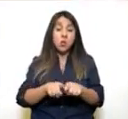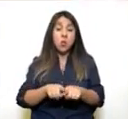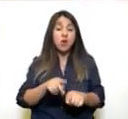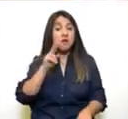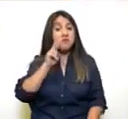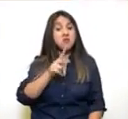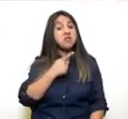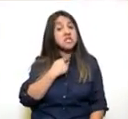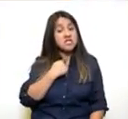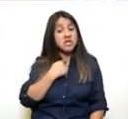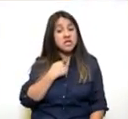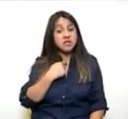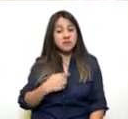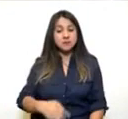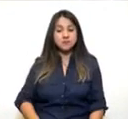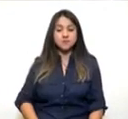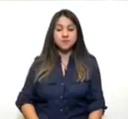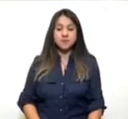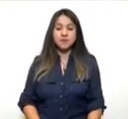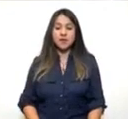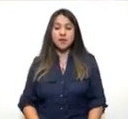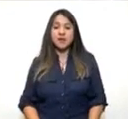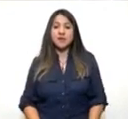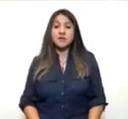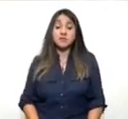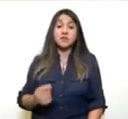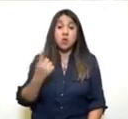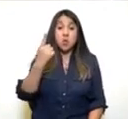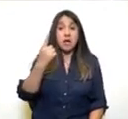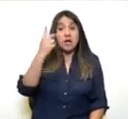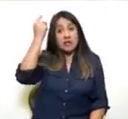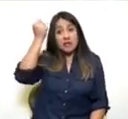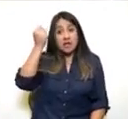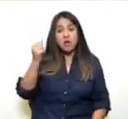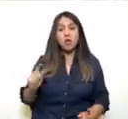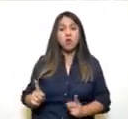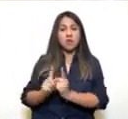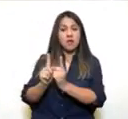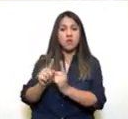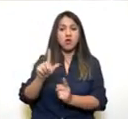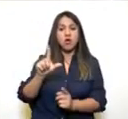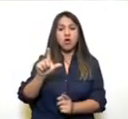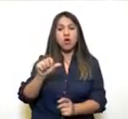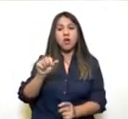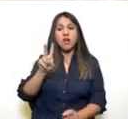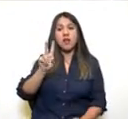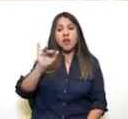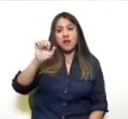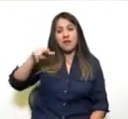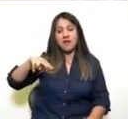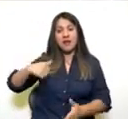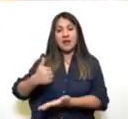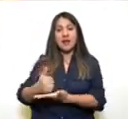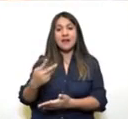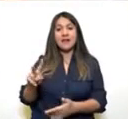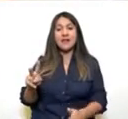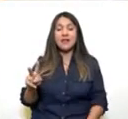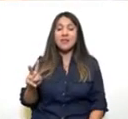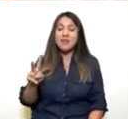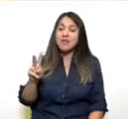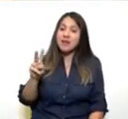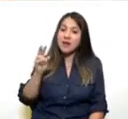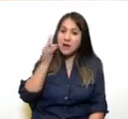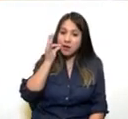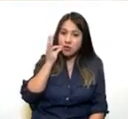esa iniciativa es como una de tantas que hemos estado juntos con joaquín lavín él ha entendido el